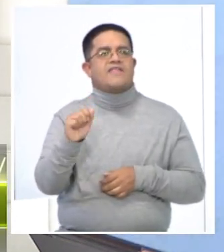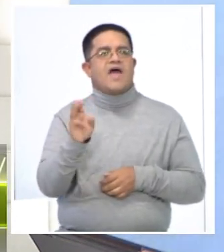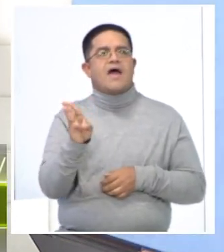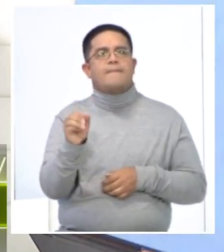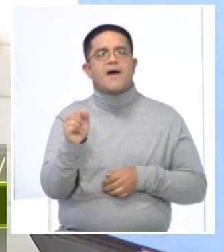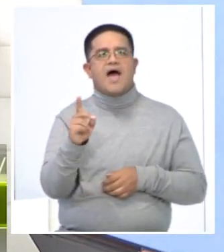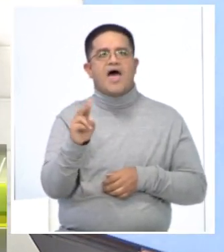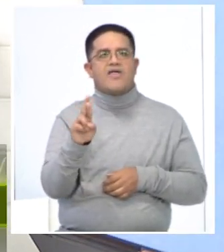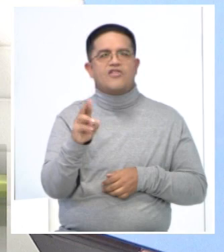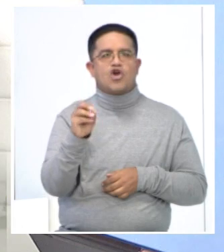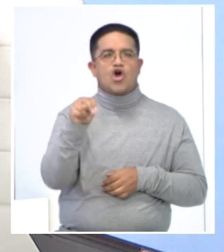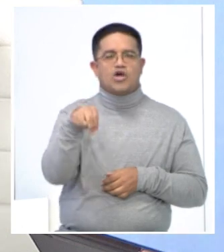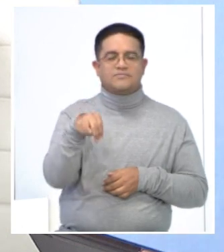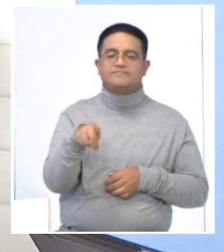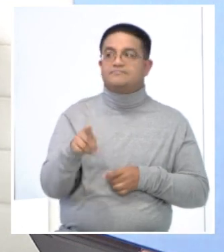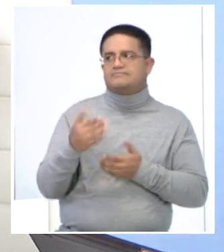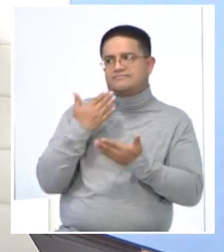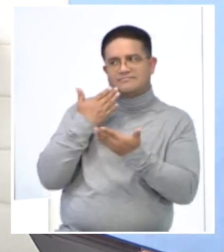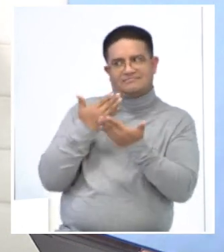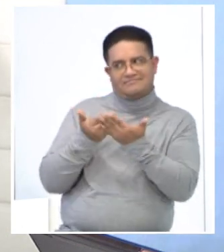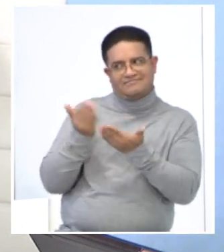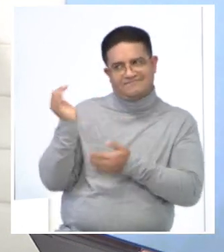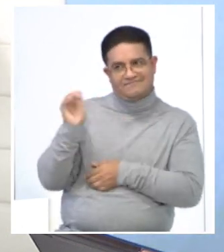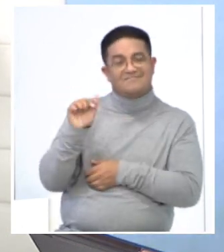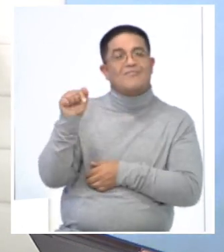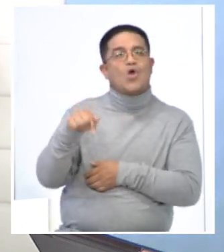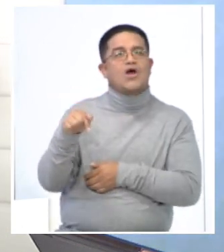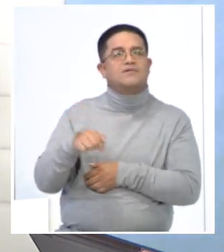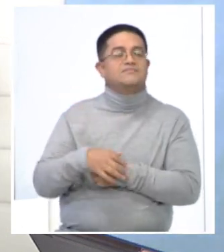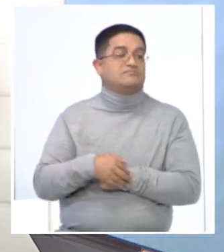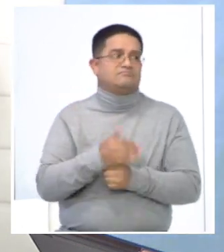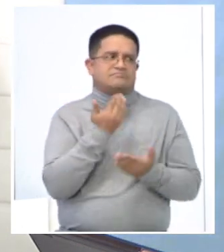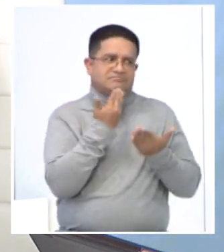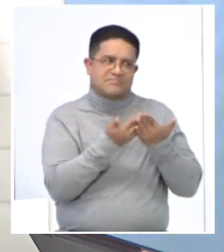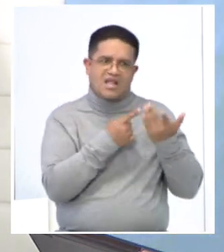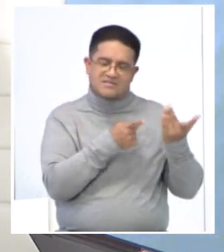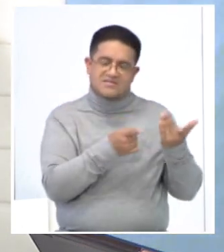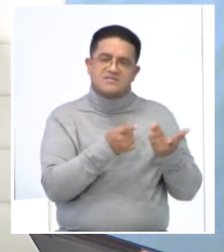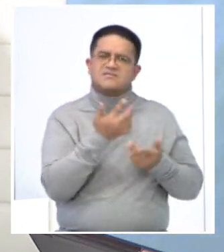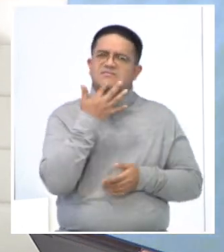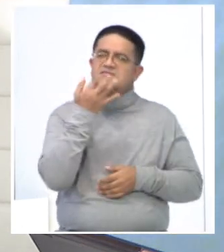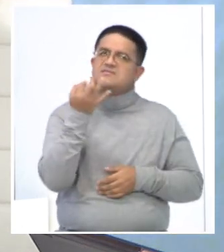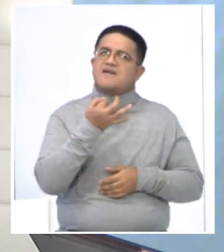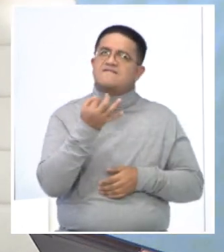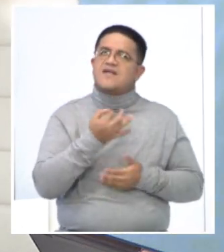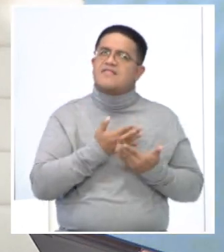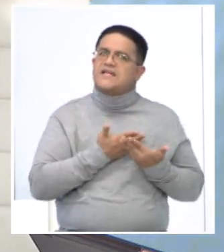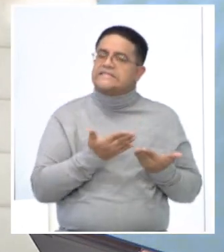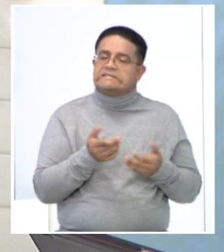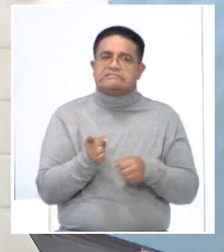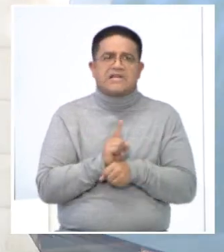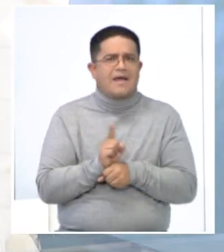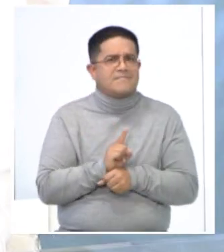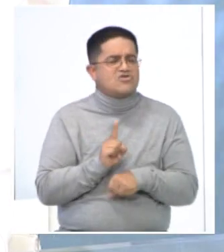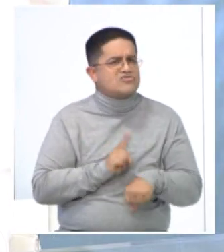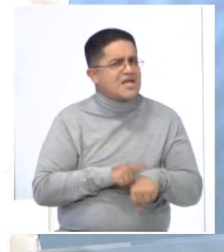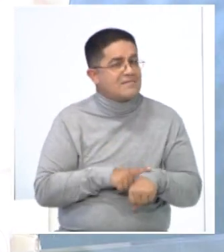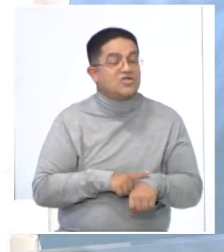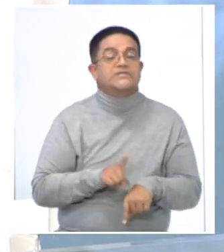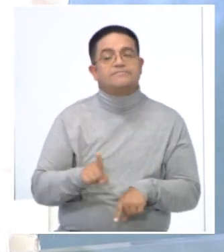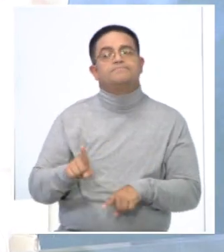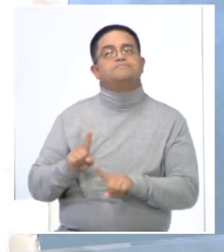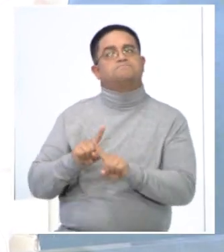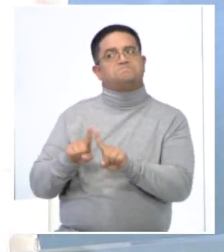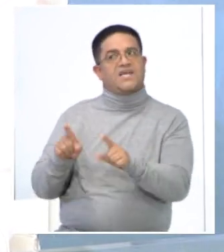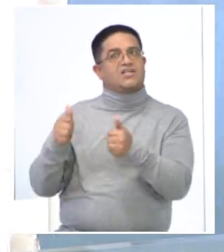disposición Así es Gracias doctora por acompañarnos el día de hoy Gracias Daniela y de verdad que el tiempo se nos fue muy rápido se nos fue volando pero